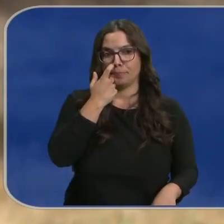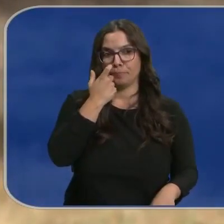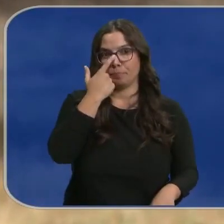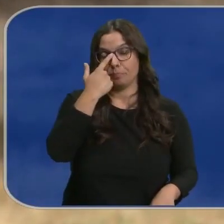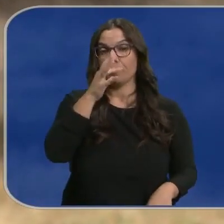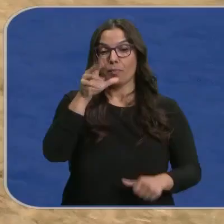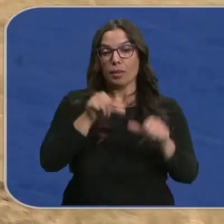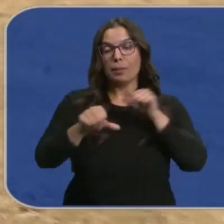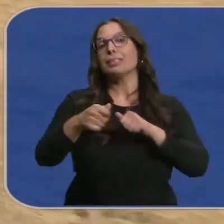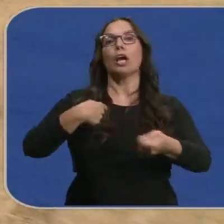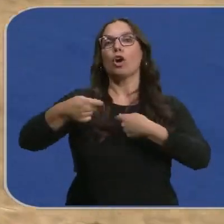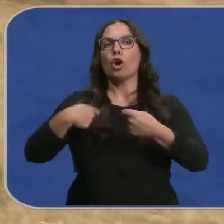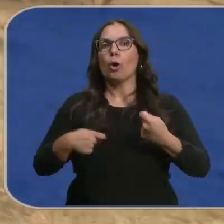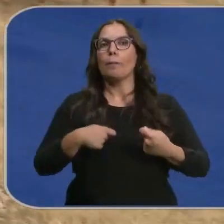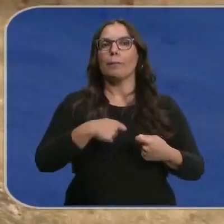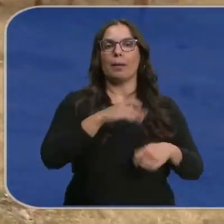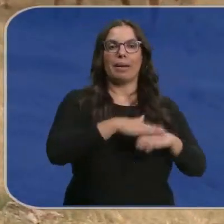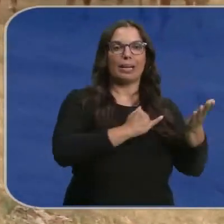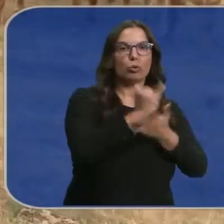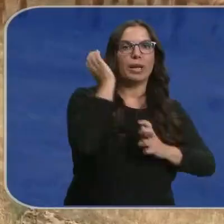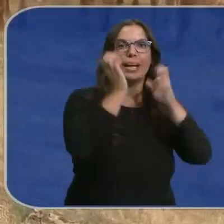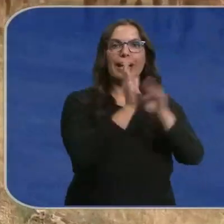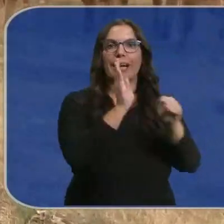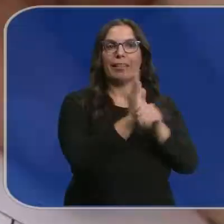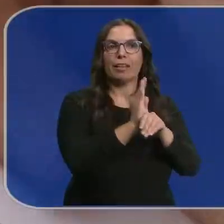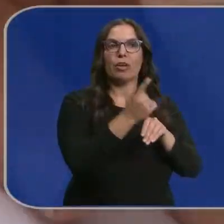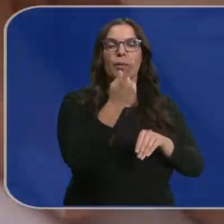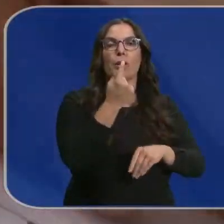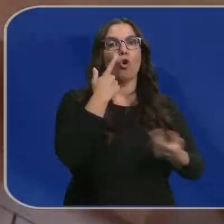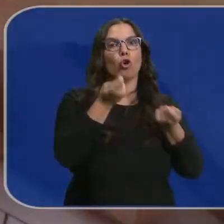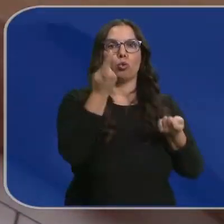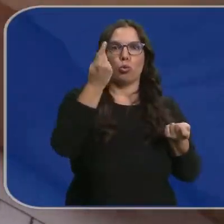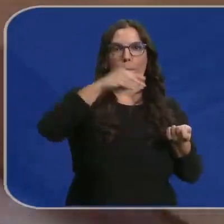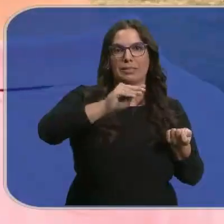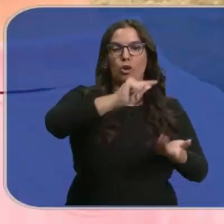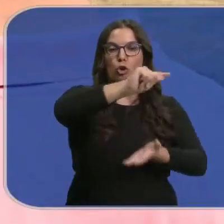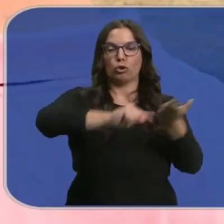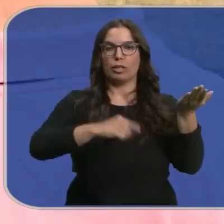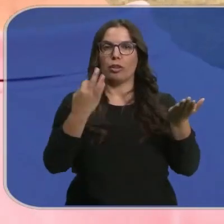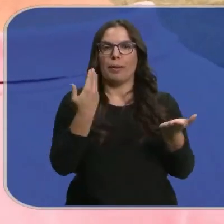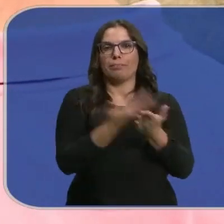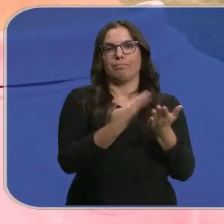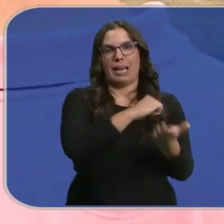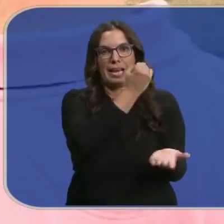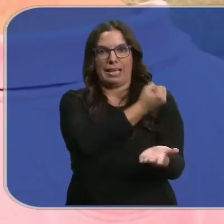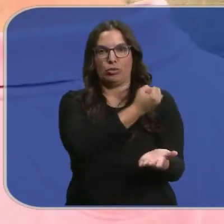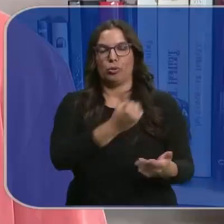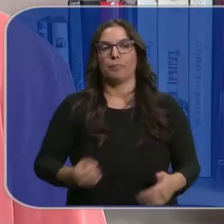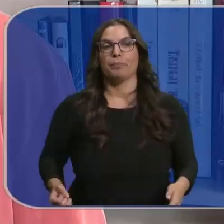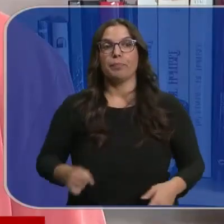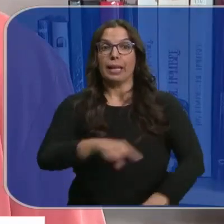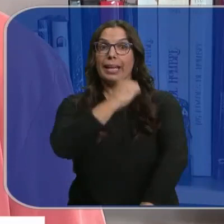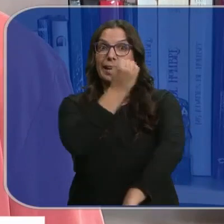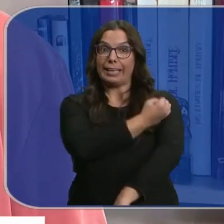Desde ahora todas las compras a agricultores y ganaderos sumarán un nuevo control. Los contratos tendrán que quedar registrados. Y ese